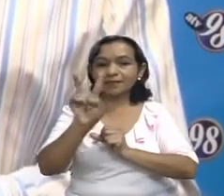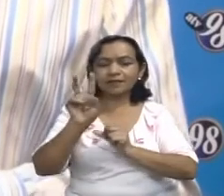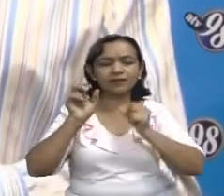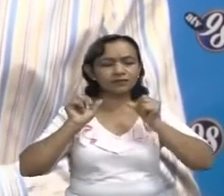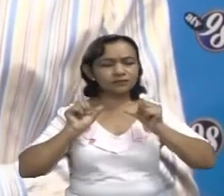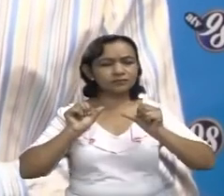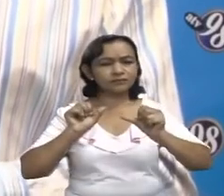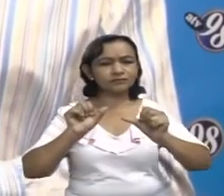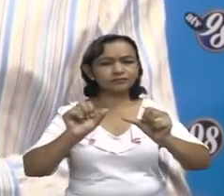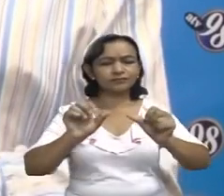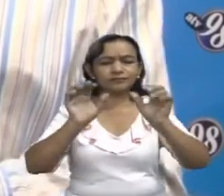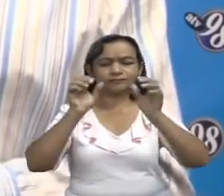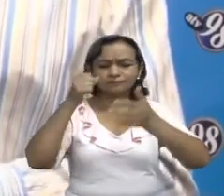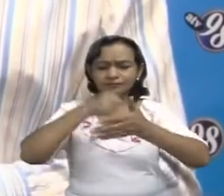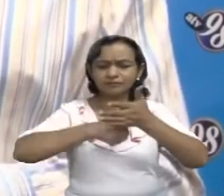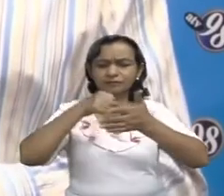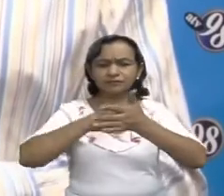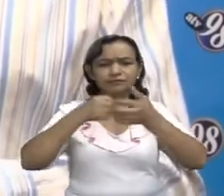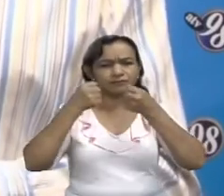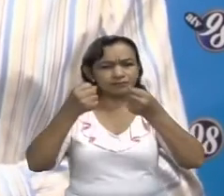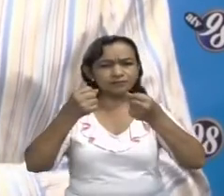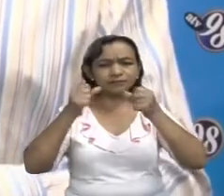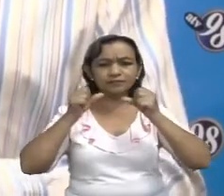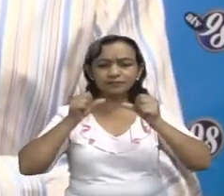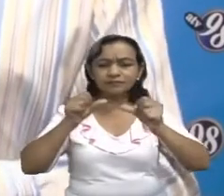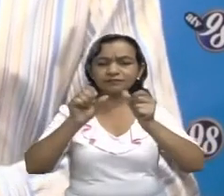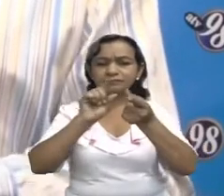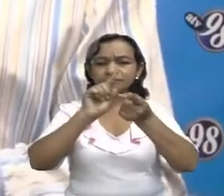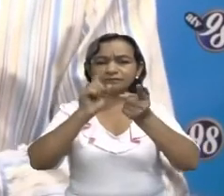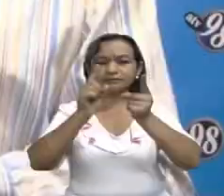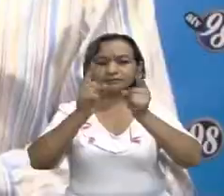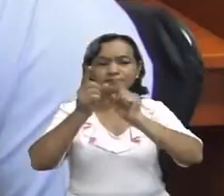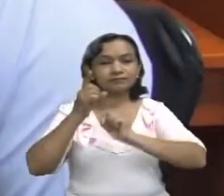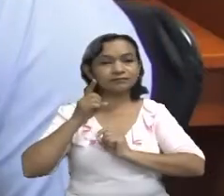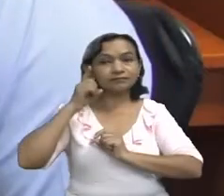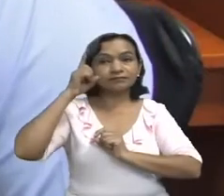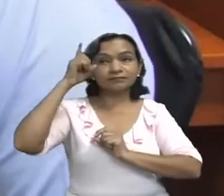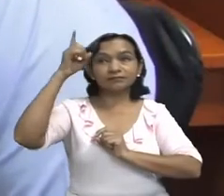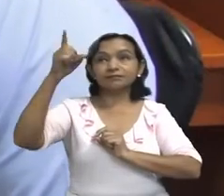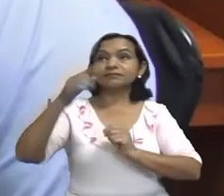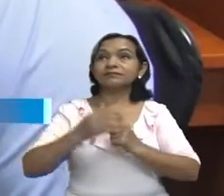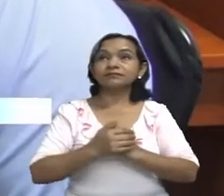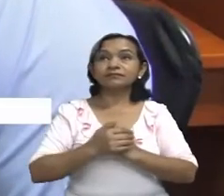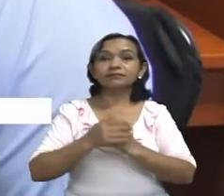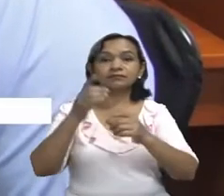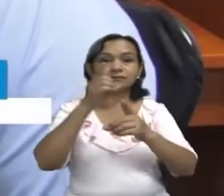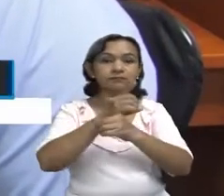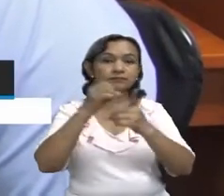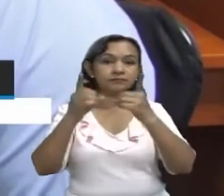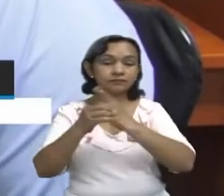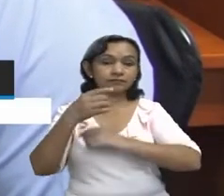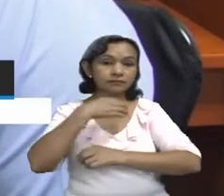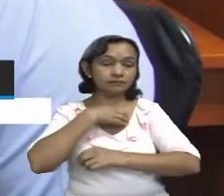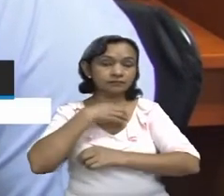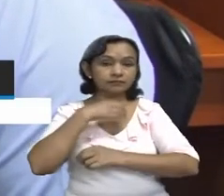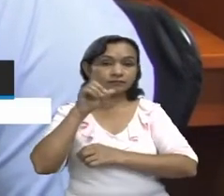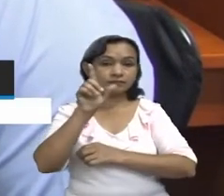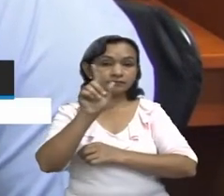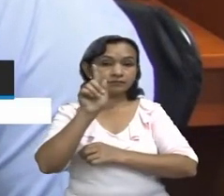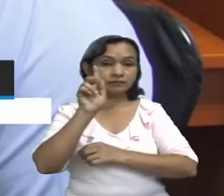mantenga, se vaya fortaleciendo y vaya evolucionando en el tiempo, ¿no? Y creo que es nuestro deber desde aquí desde el canal